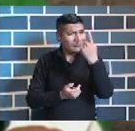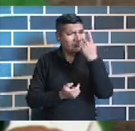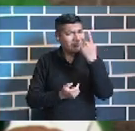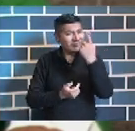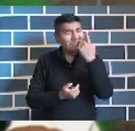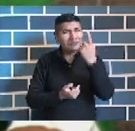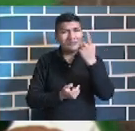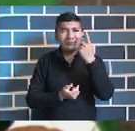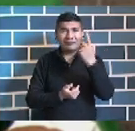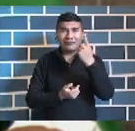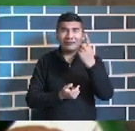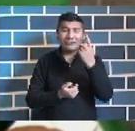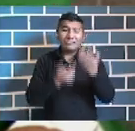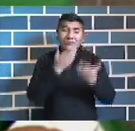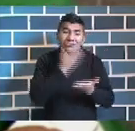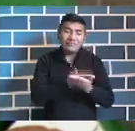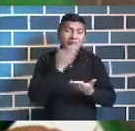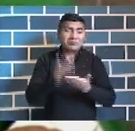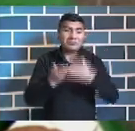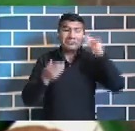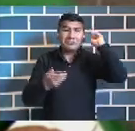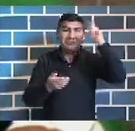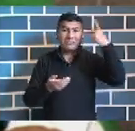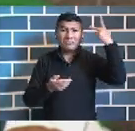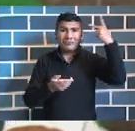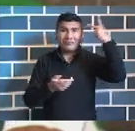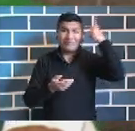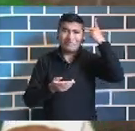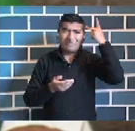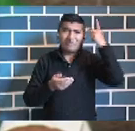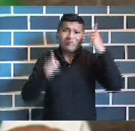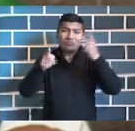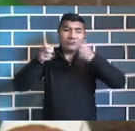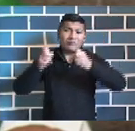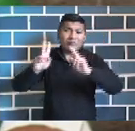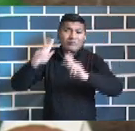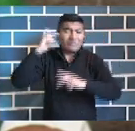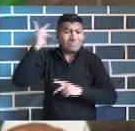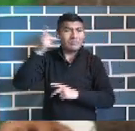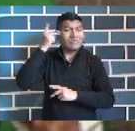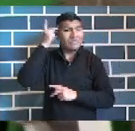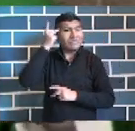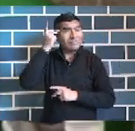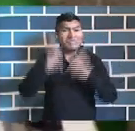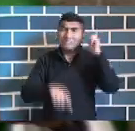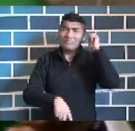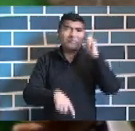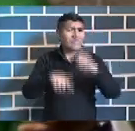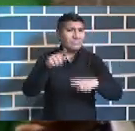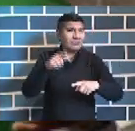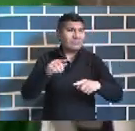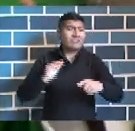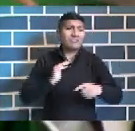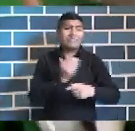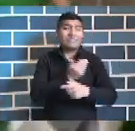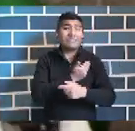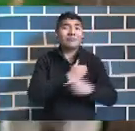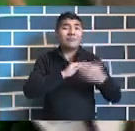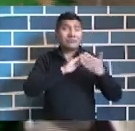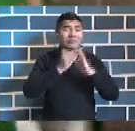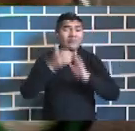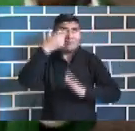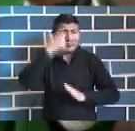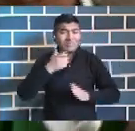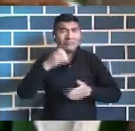por una determinada propuesta política, por una opción política. No podemos rifar nuestra ciudadanía